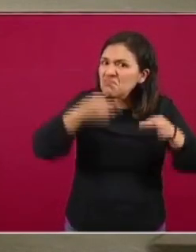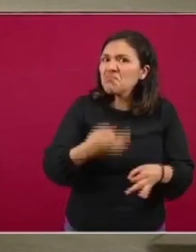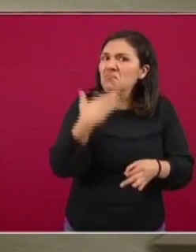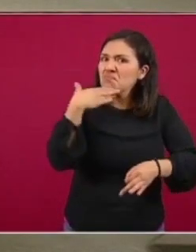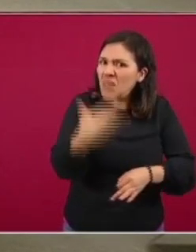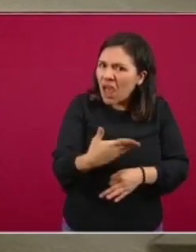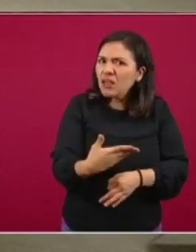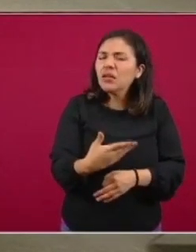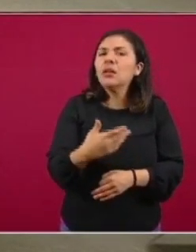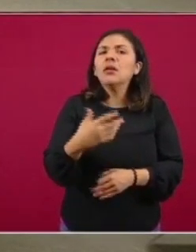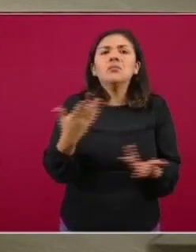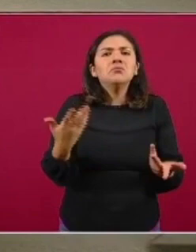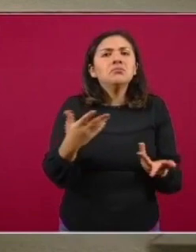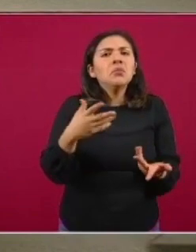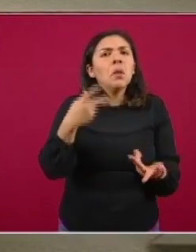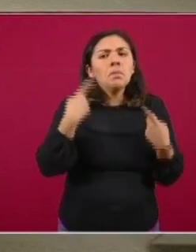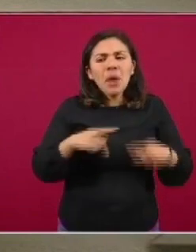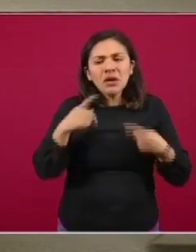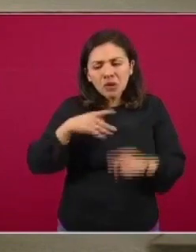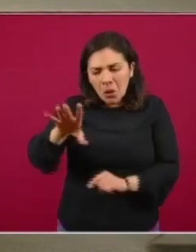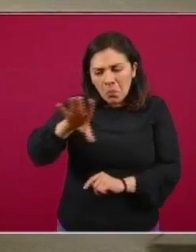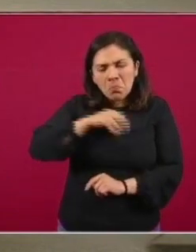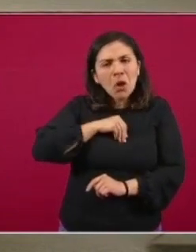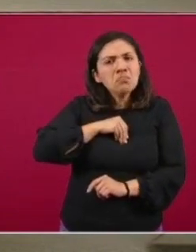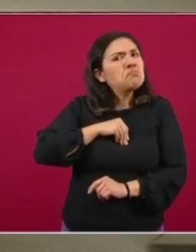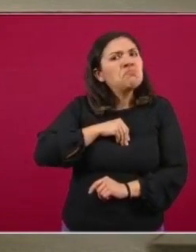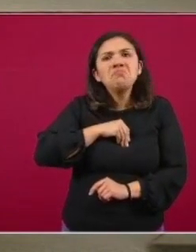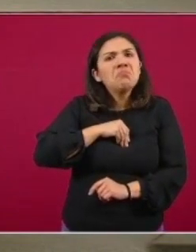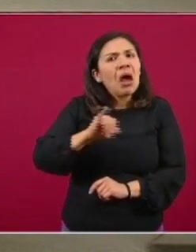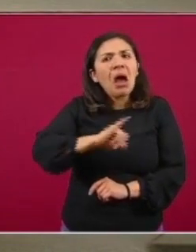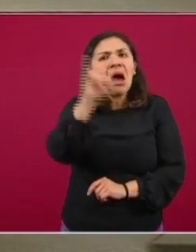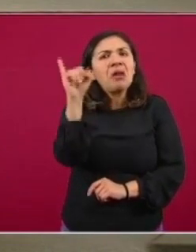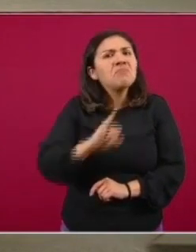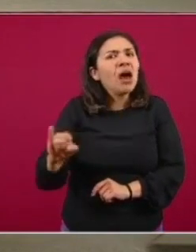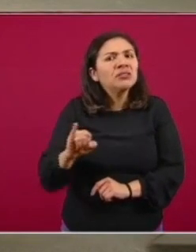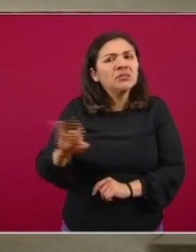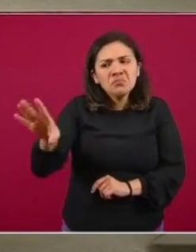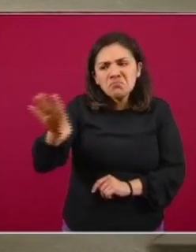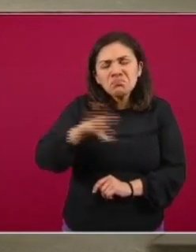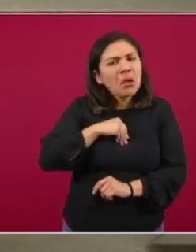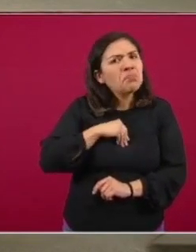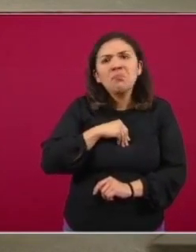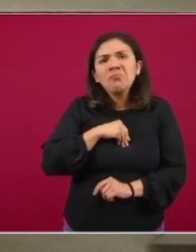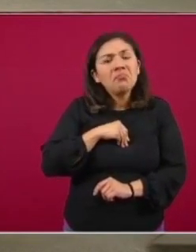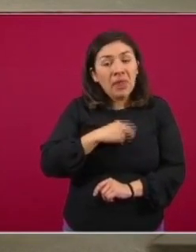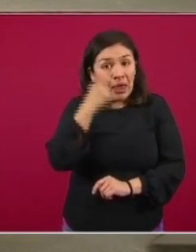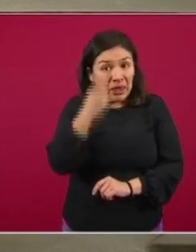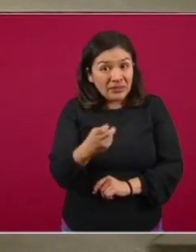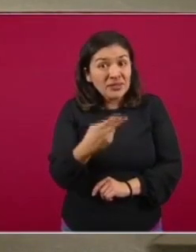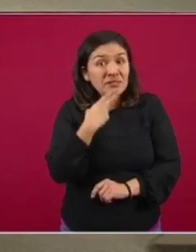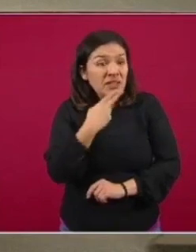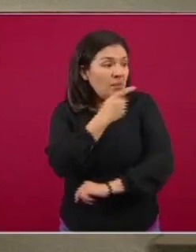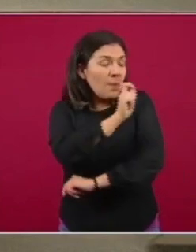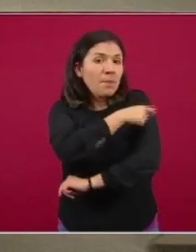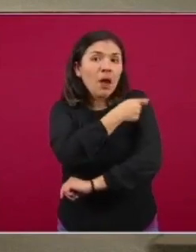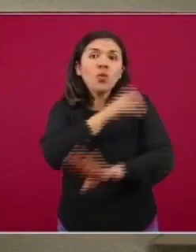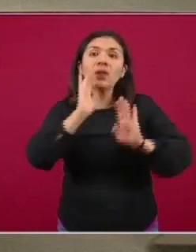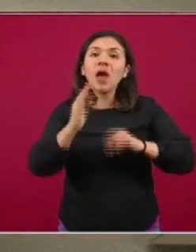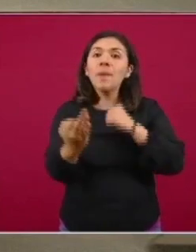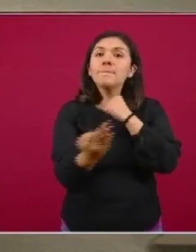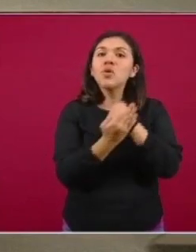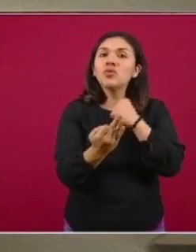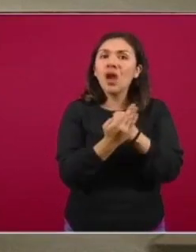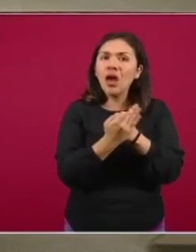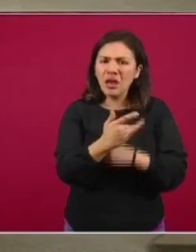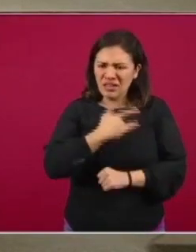efectivas que ni se infecte la persona, que nunca contagie, ¿no? Es tan efectiva que al primer contacto con el virus lo